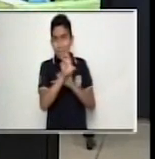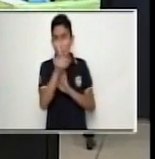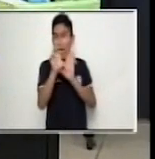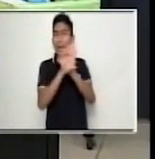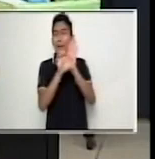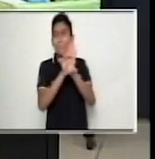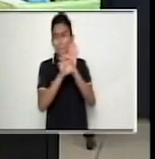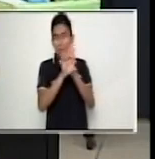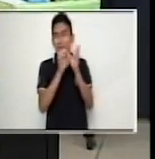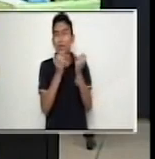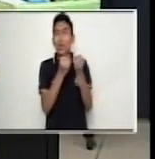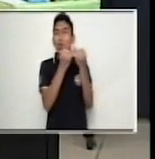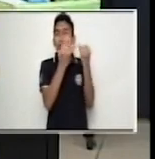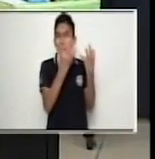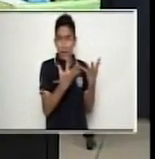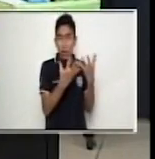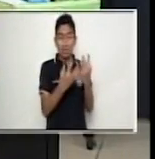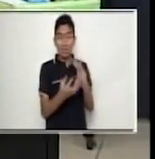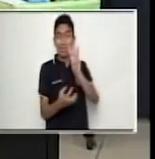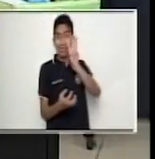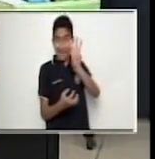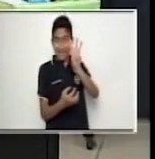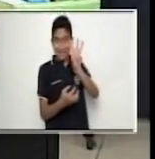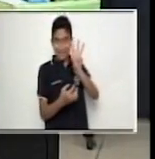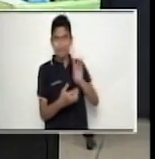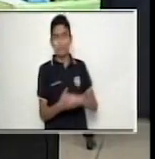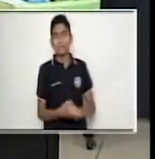de cantidades de 3 cifras.